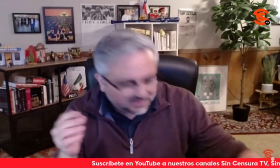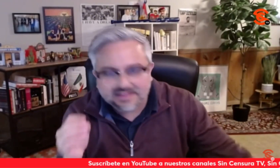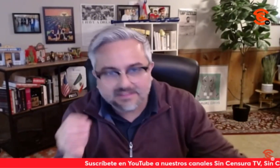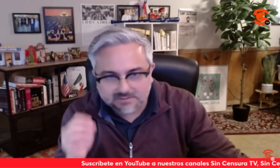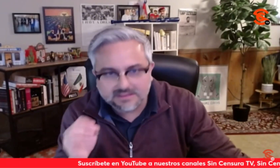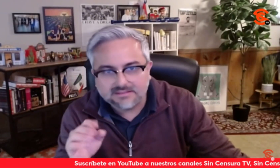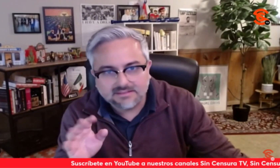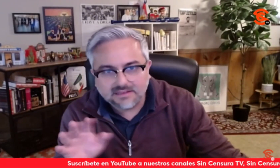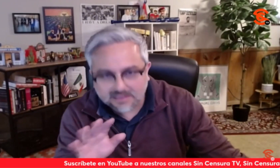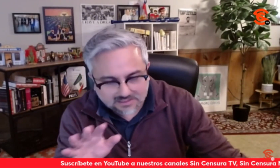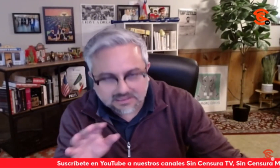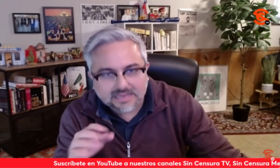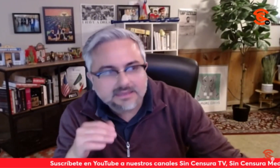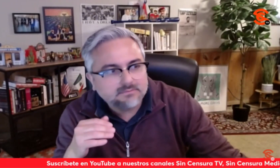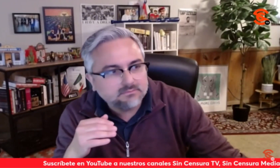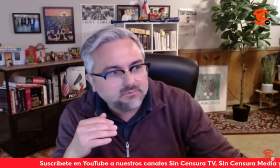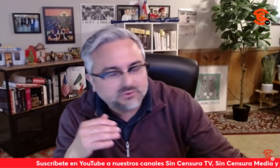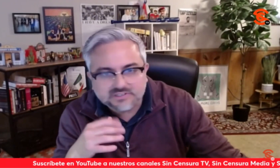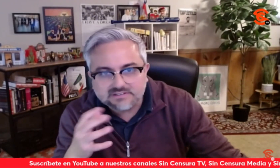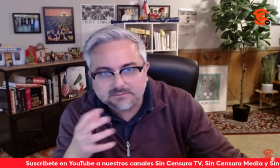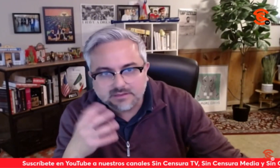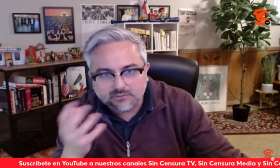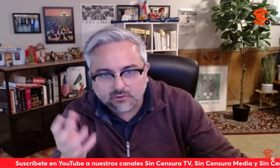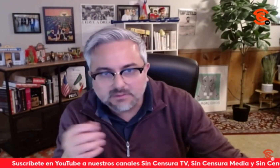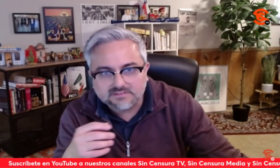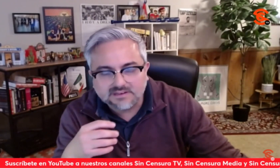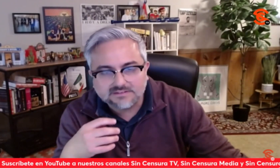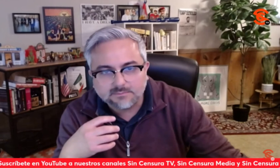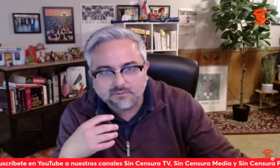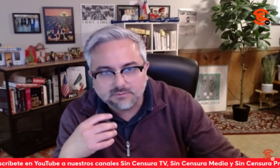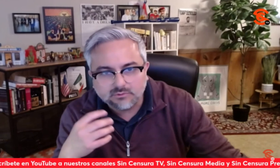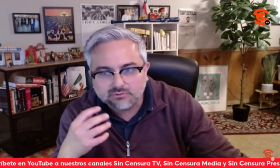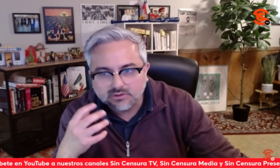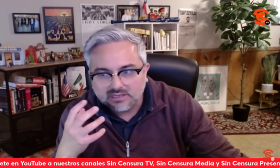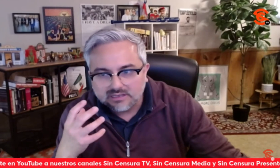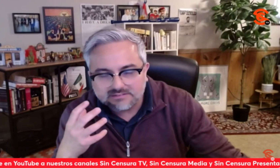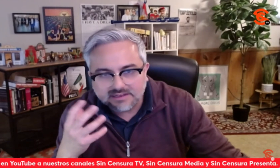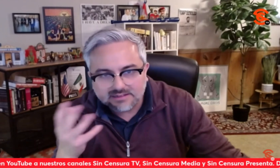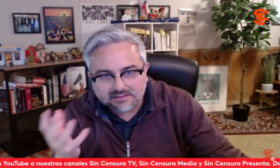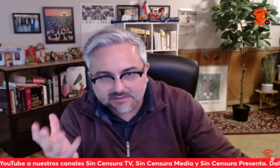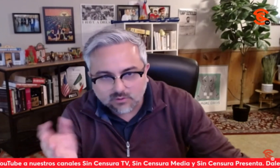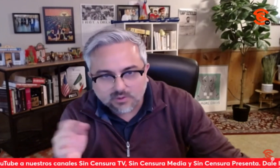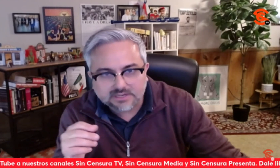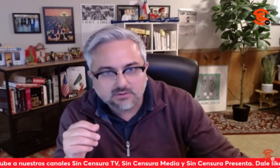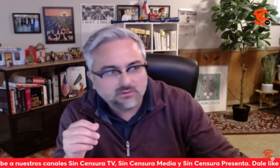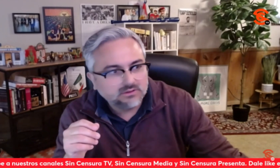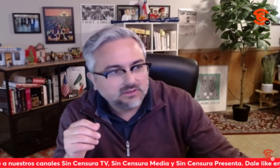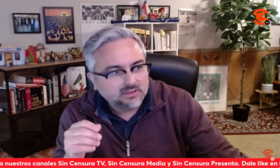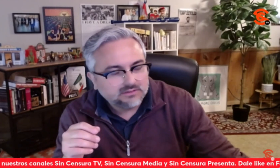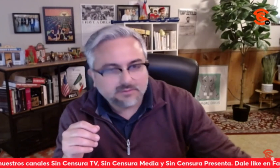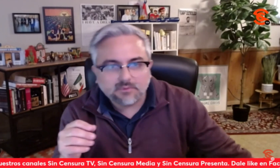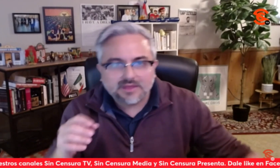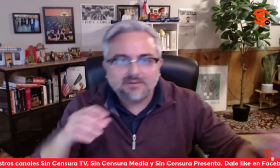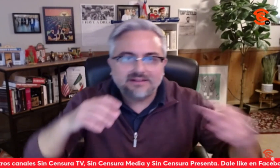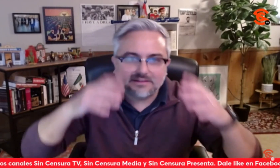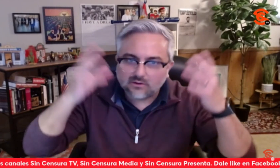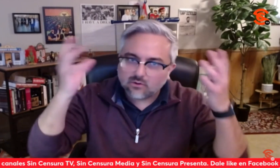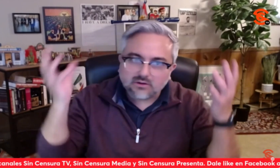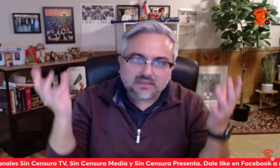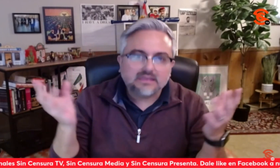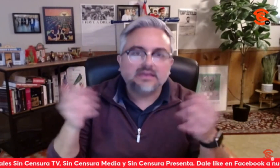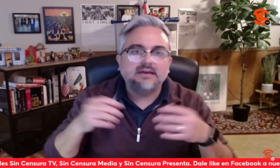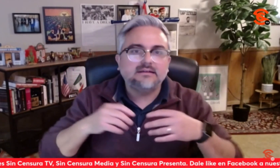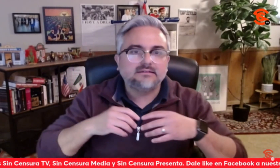De verdad, hay muchísimas formas en las que podemos estar en desacuerdo. Se puede hablar